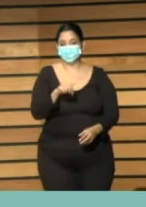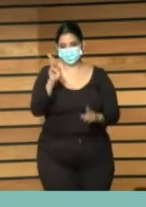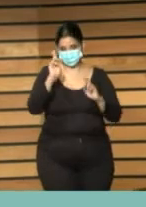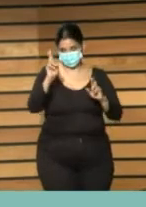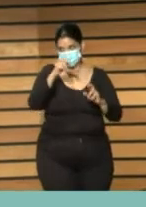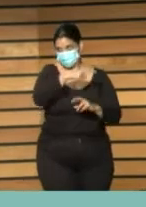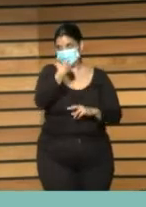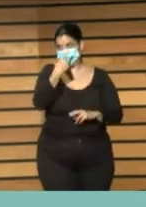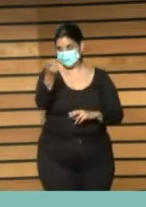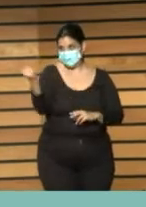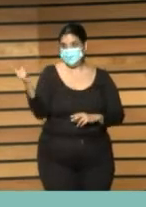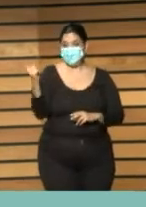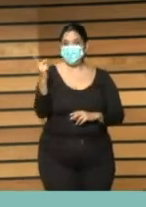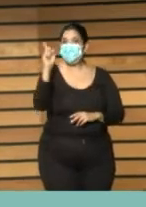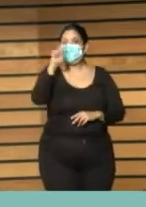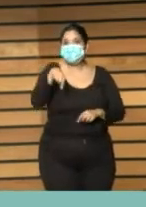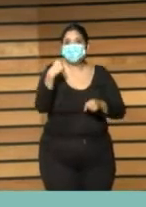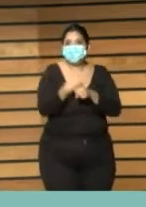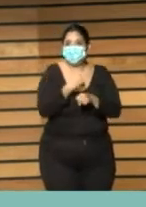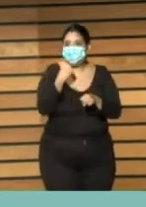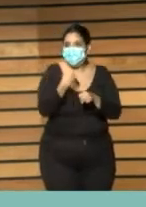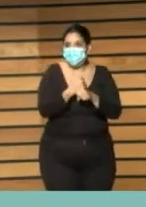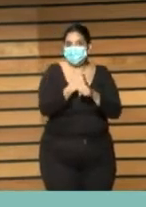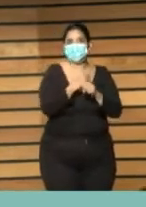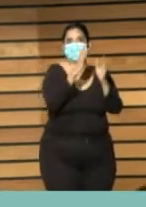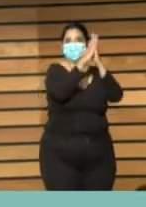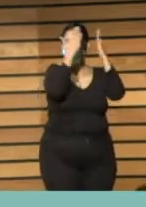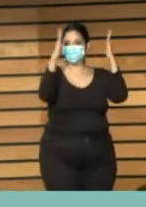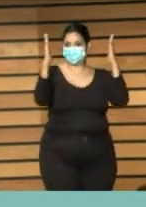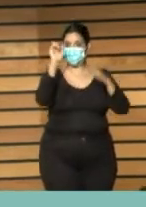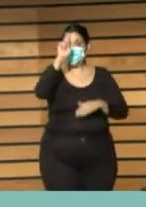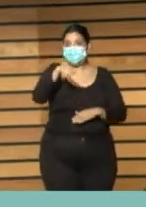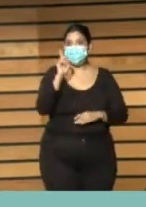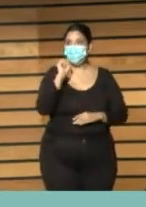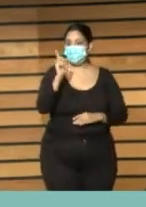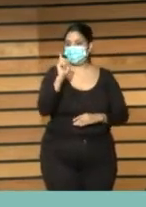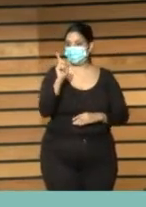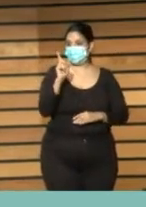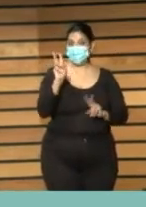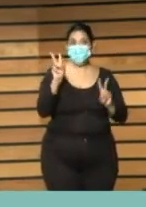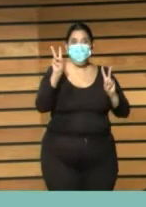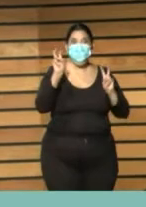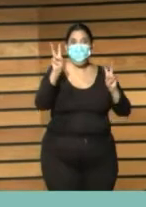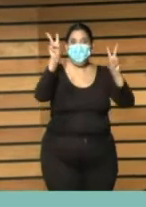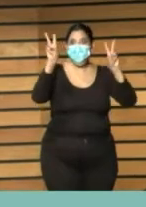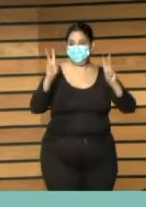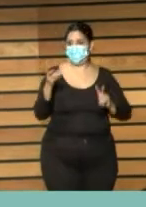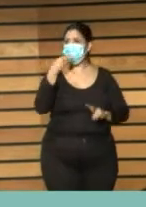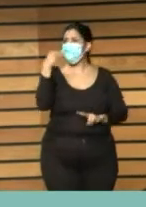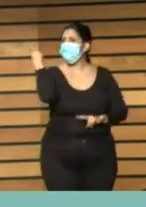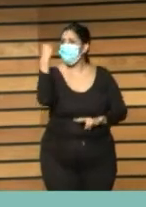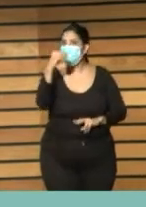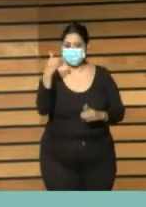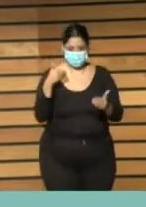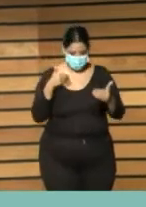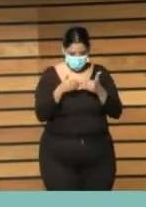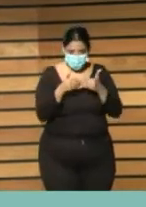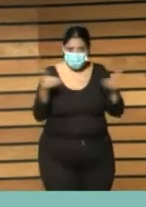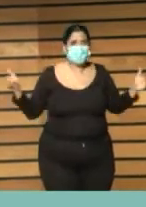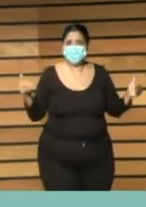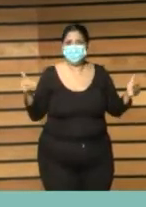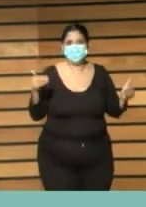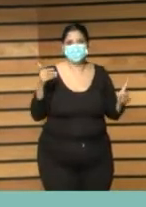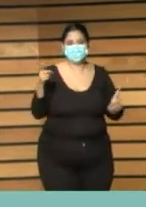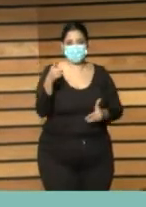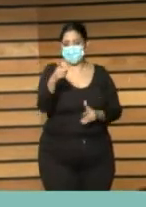futuro, Jorge apenas lleva un mes trabajando en la biblioteca de Mérida. Es una nueva generación la que tenemos a la puerta. Él había trabajado